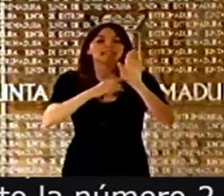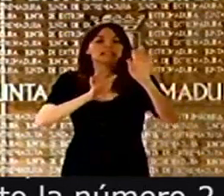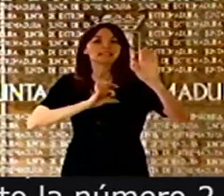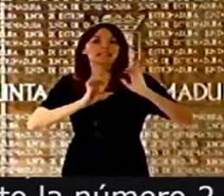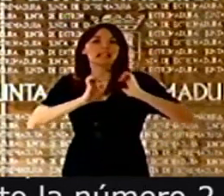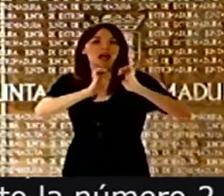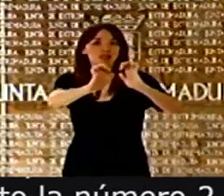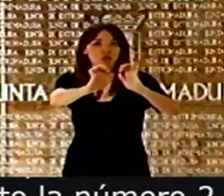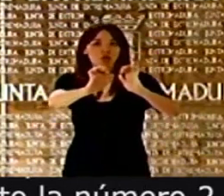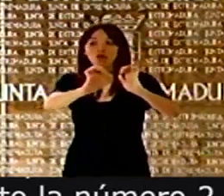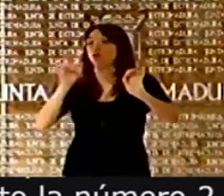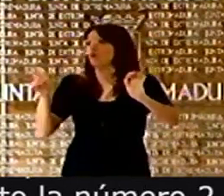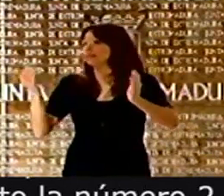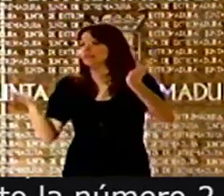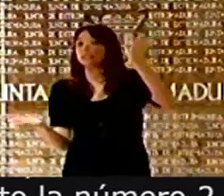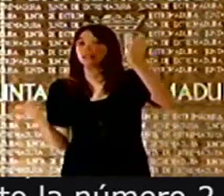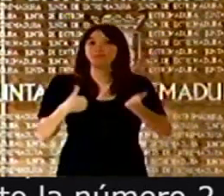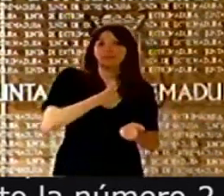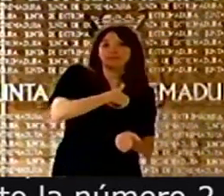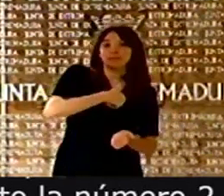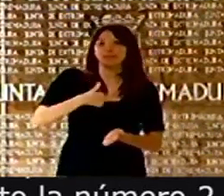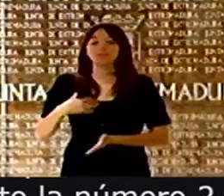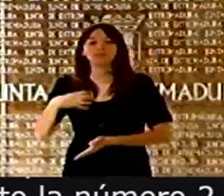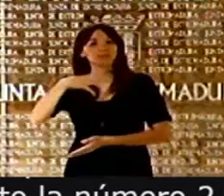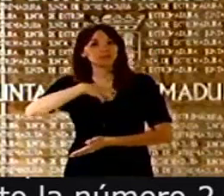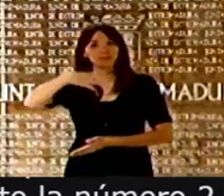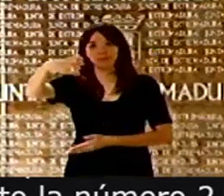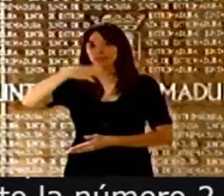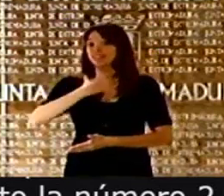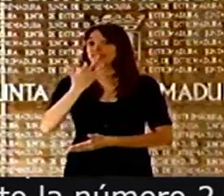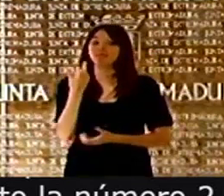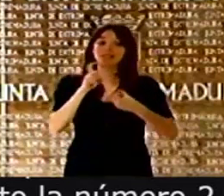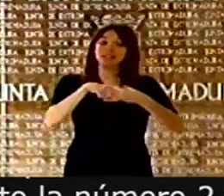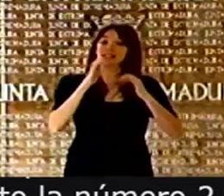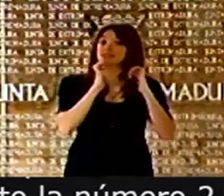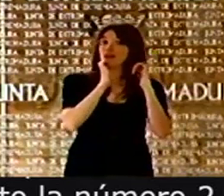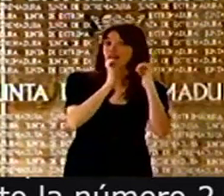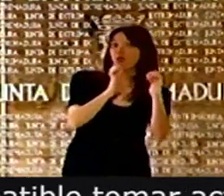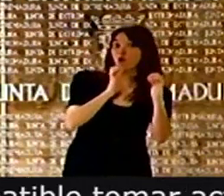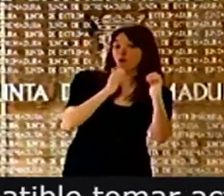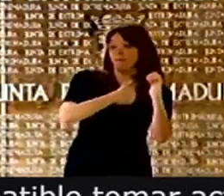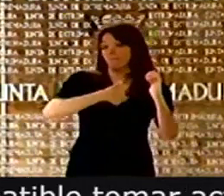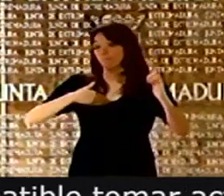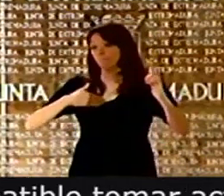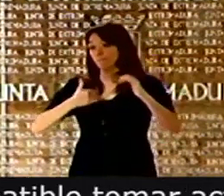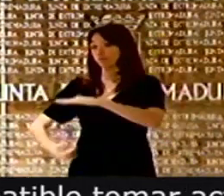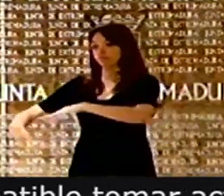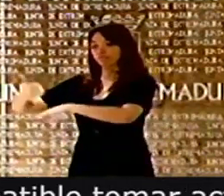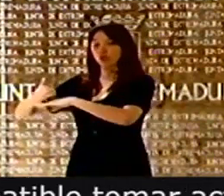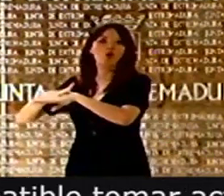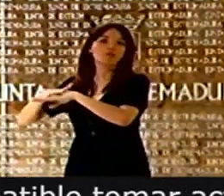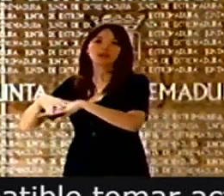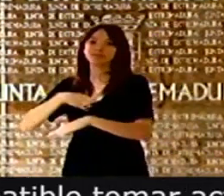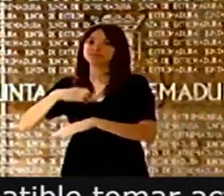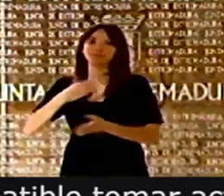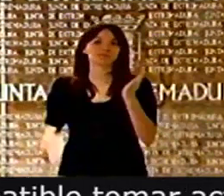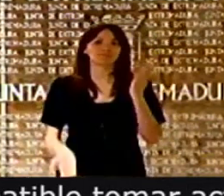incompatible que pueda tomar acta como senadora en las Cortes Generales y ser un alto cargo del Gobierno, porque hay otro